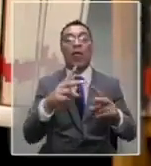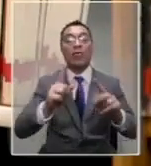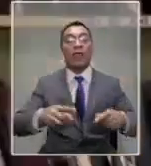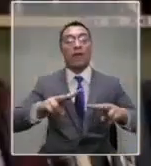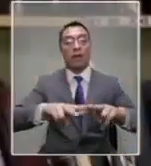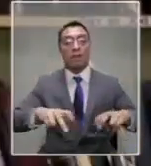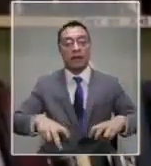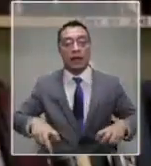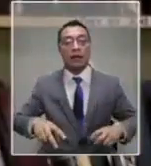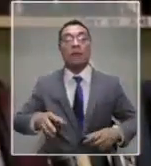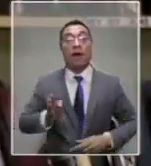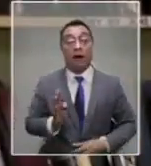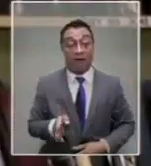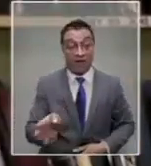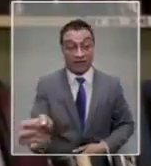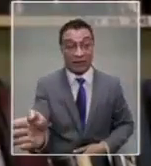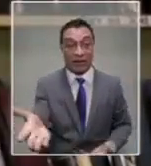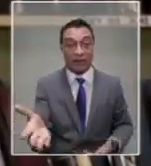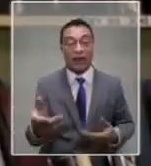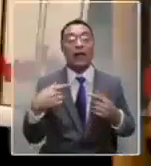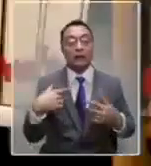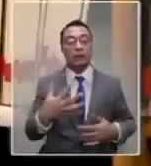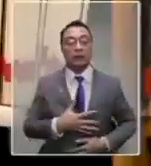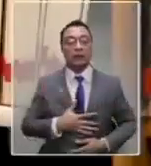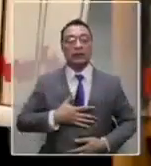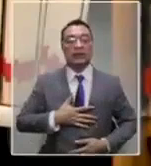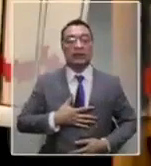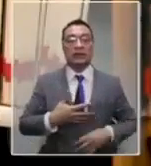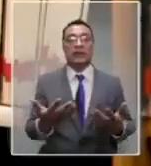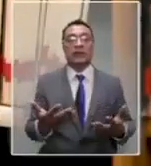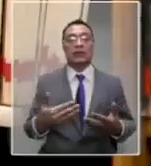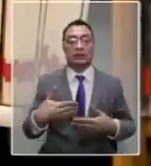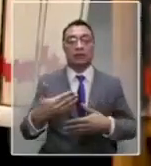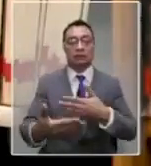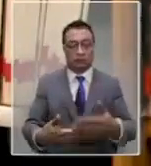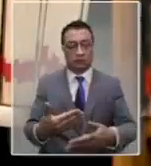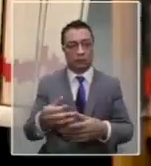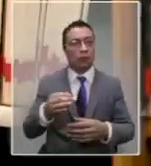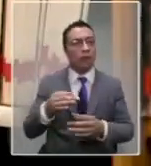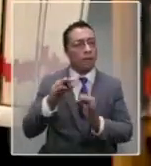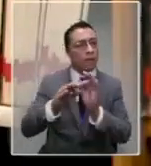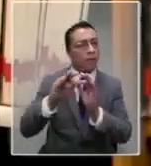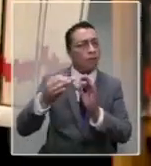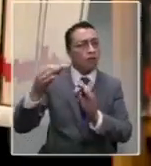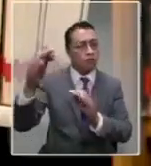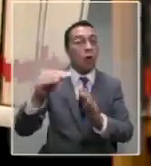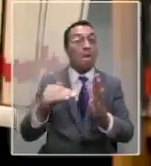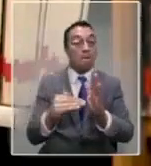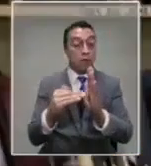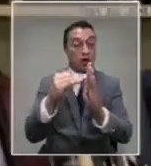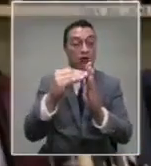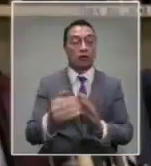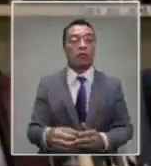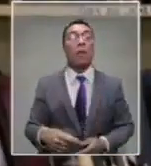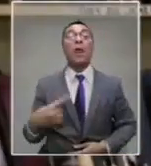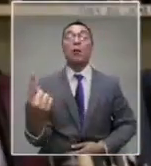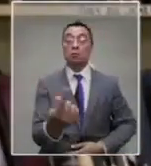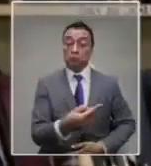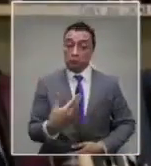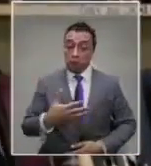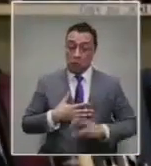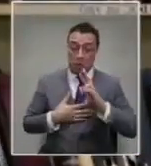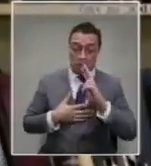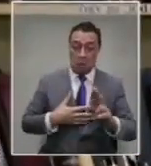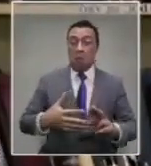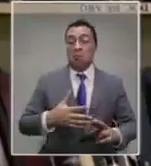importantes donde se debe investigar para avanzar, para sentir que vamos, digamos, en vías de progreso. A ver,